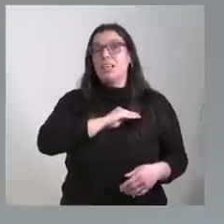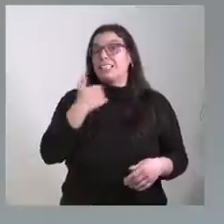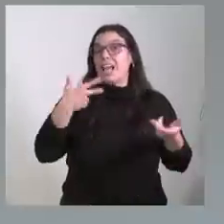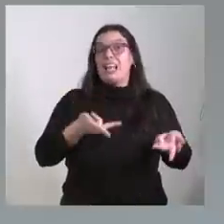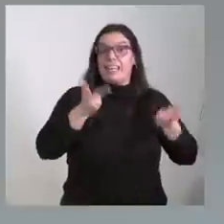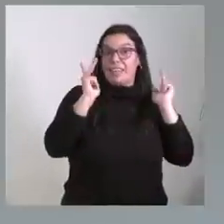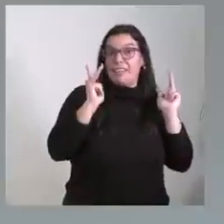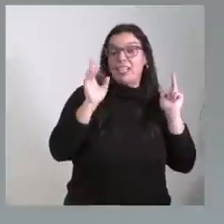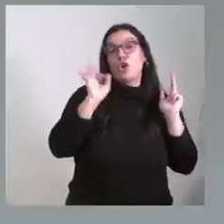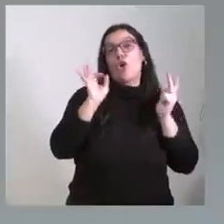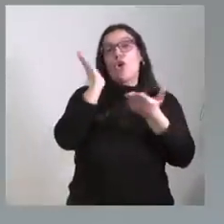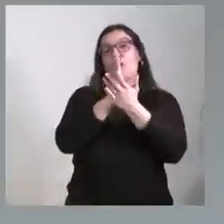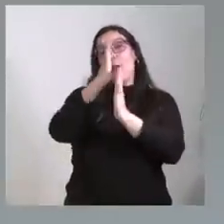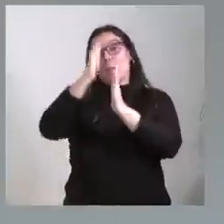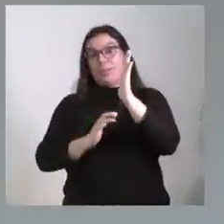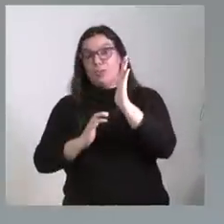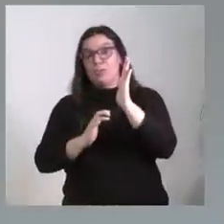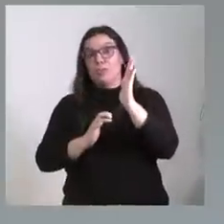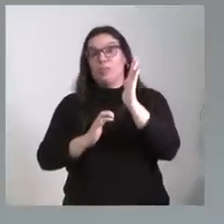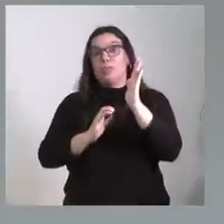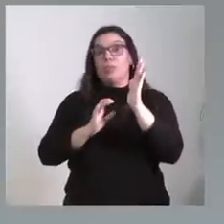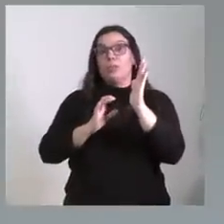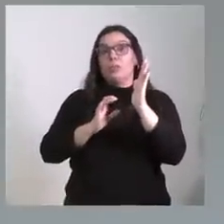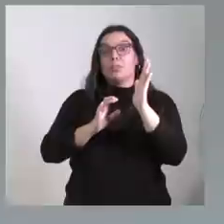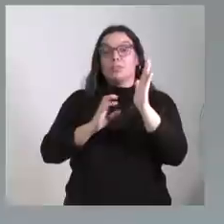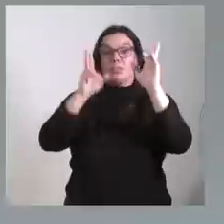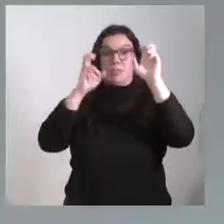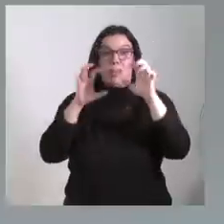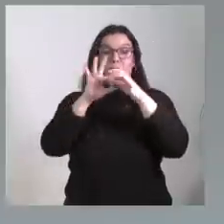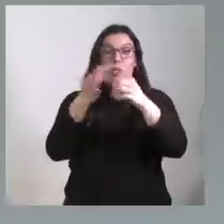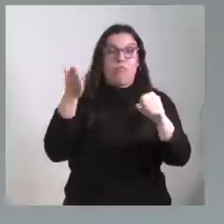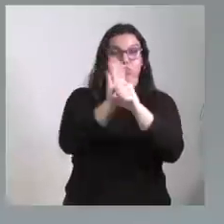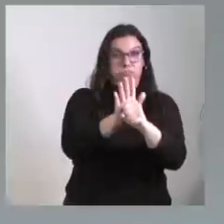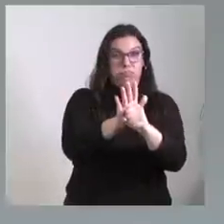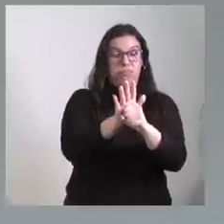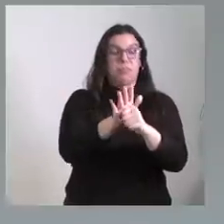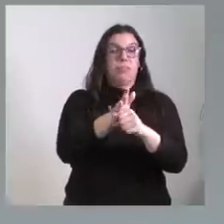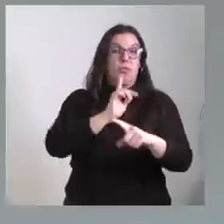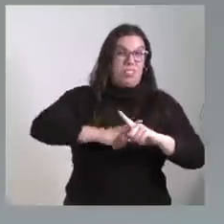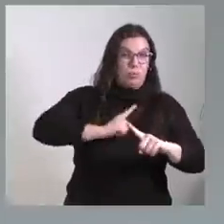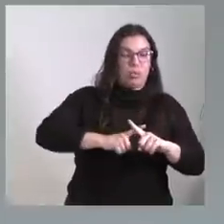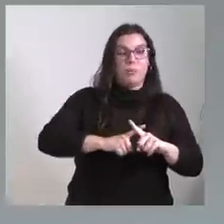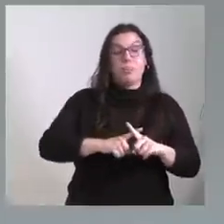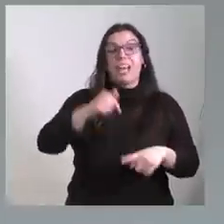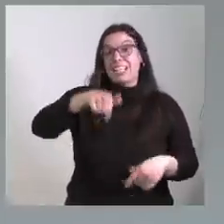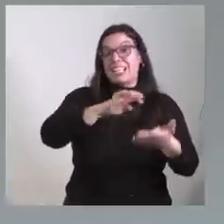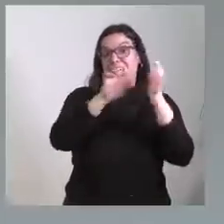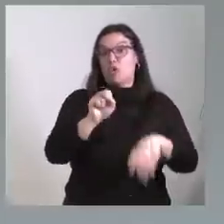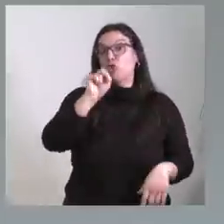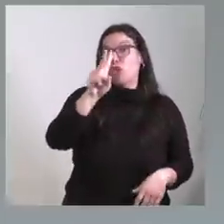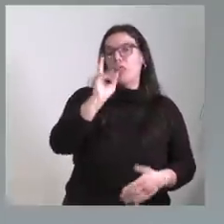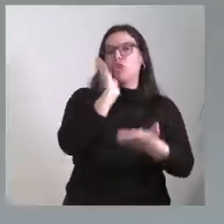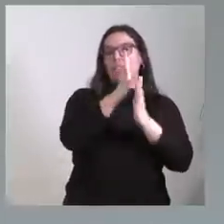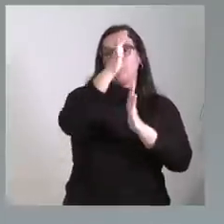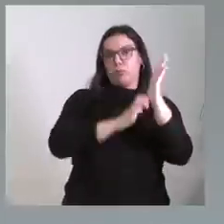o han visto reducidas su condena por agresiones sexuales de ellas 12 en Castilla y león han visto reducida su